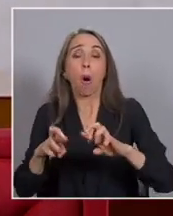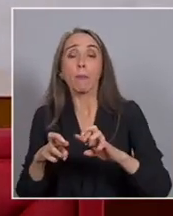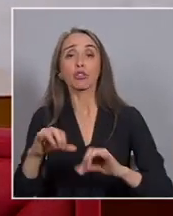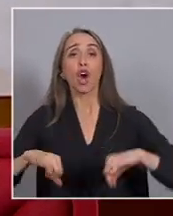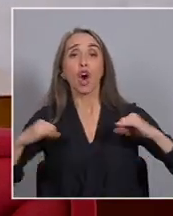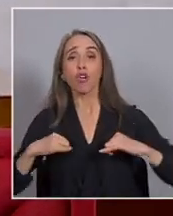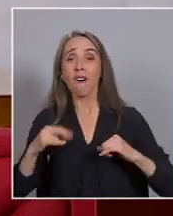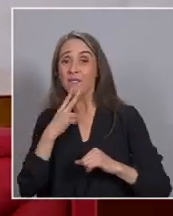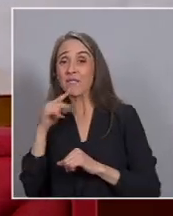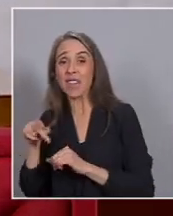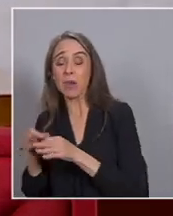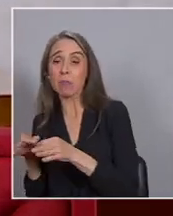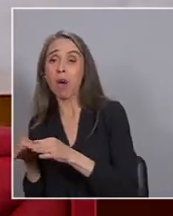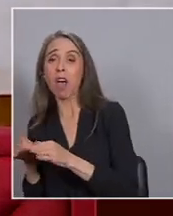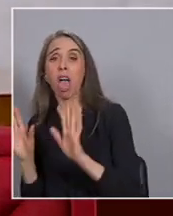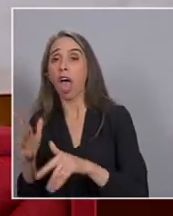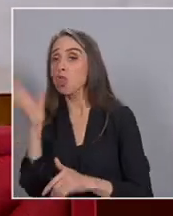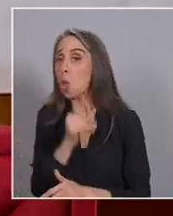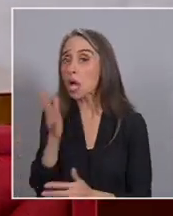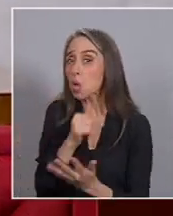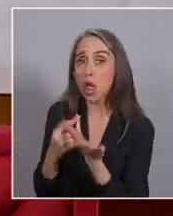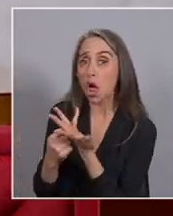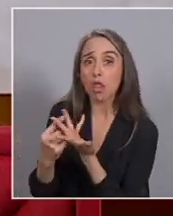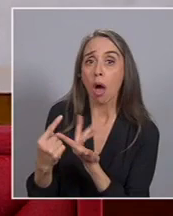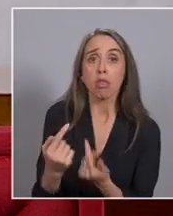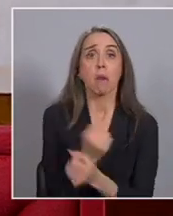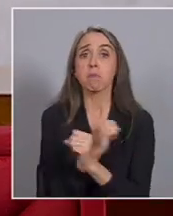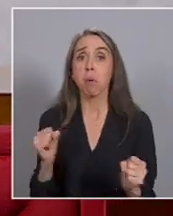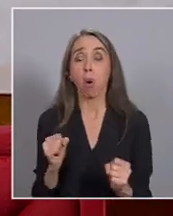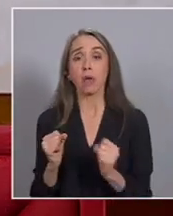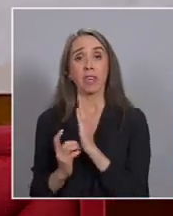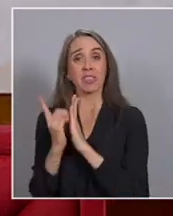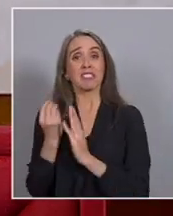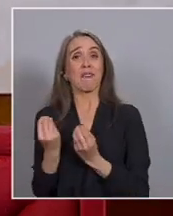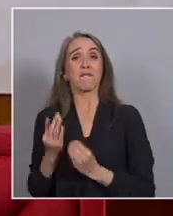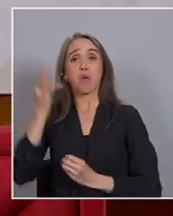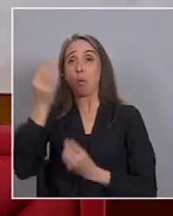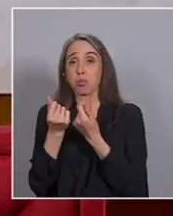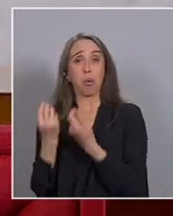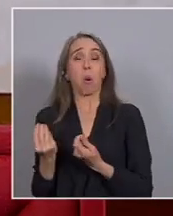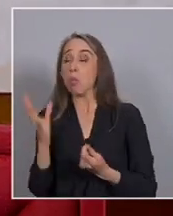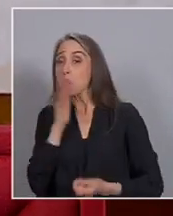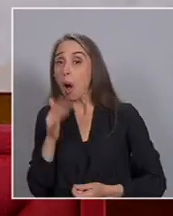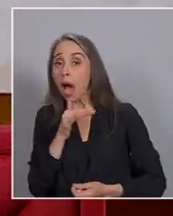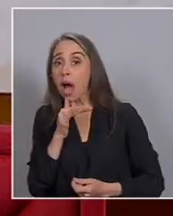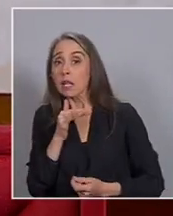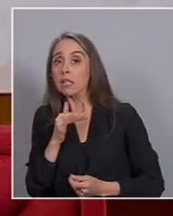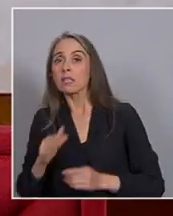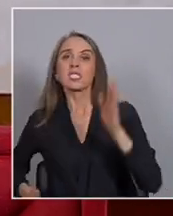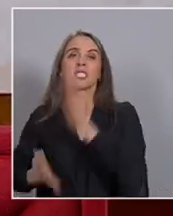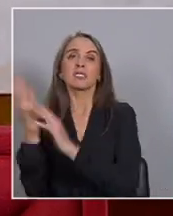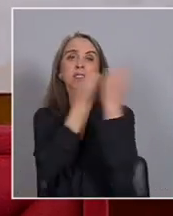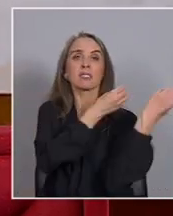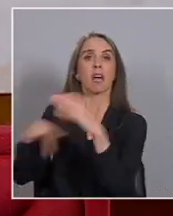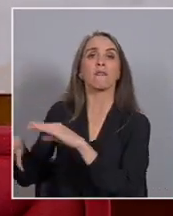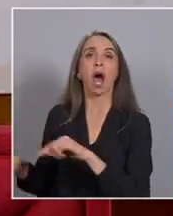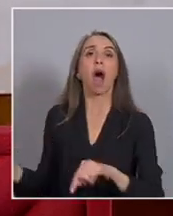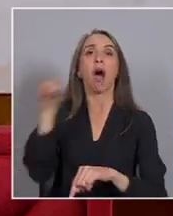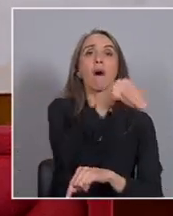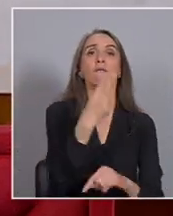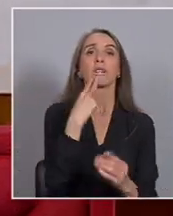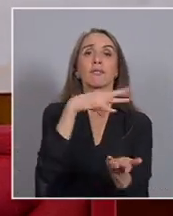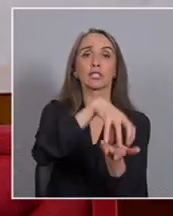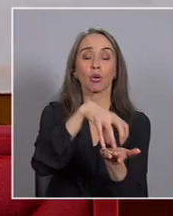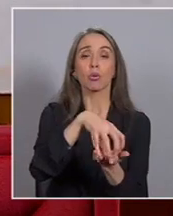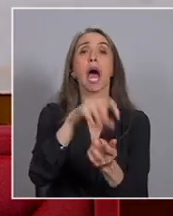los jóvenes se ven obligados a partir, porque no se ven posibilidades de desarrollo futuro. Eso es algo que tenemos que revertir. La concentración